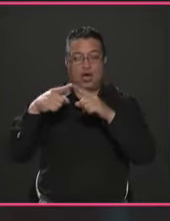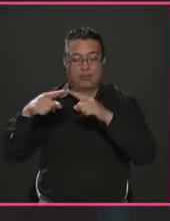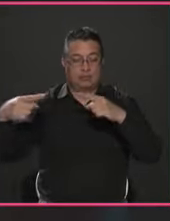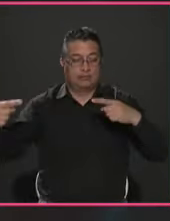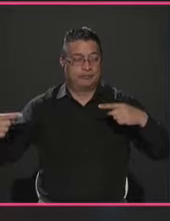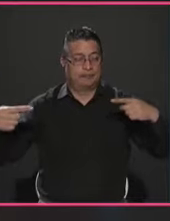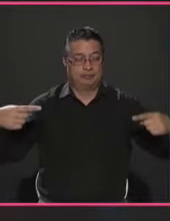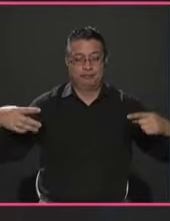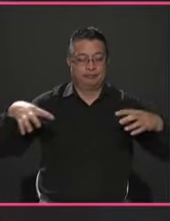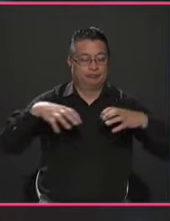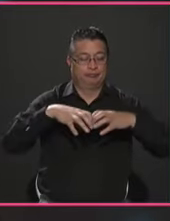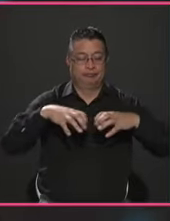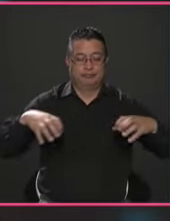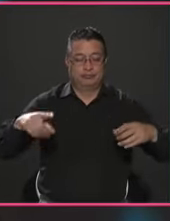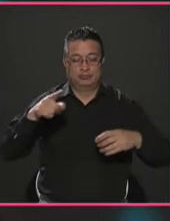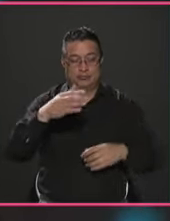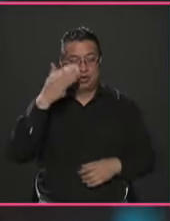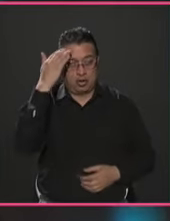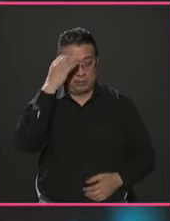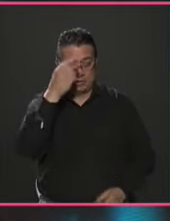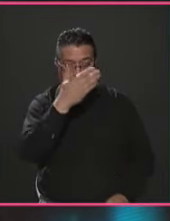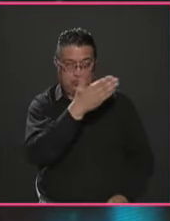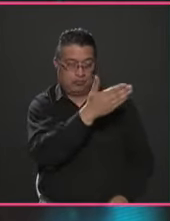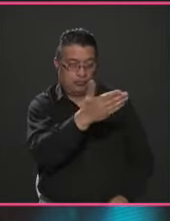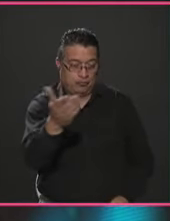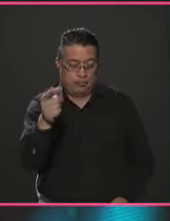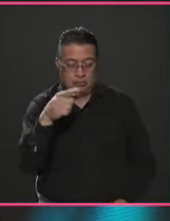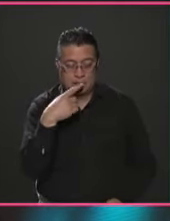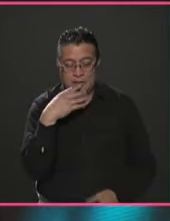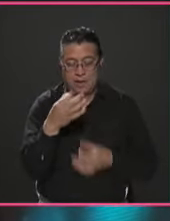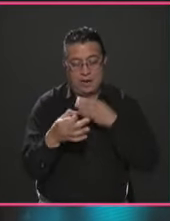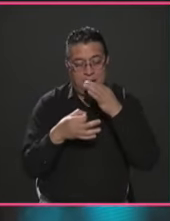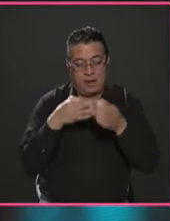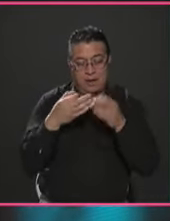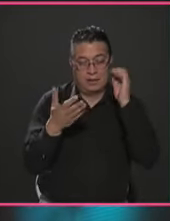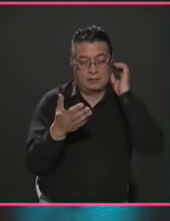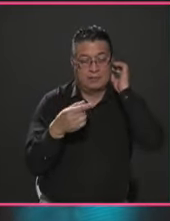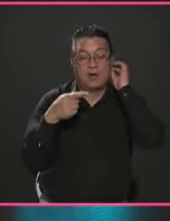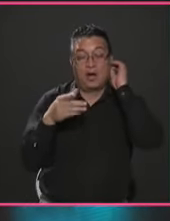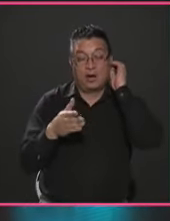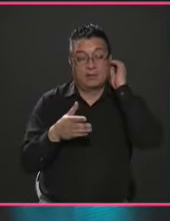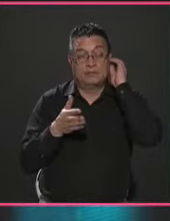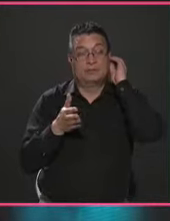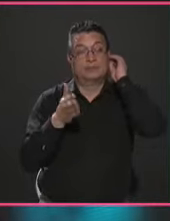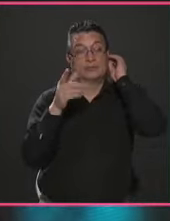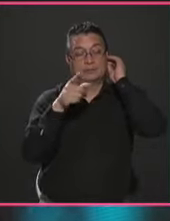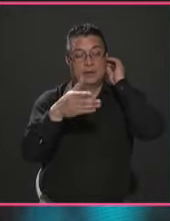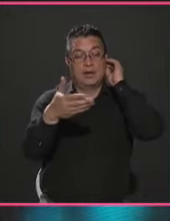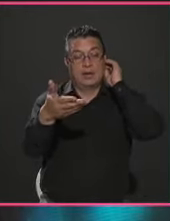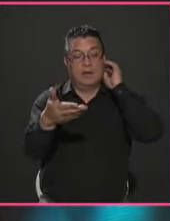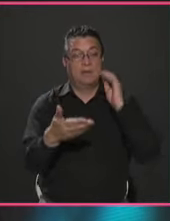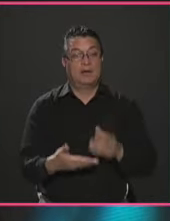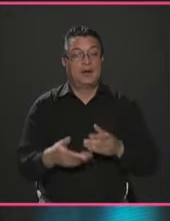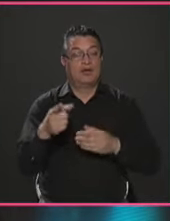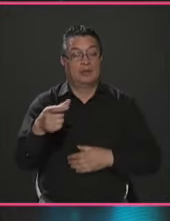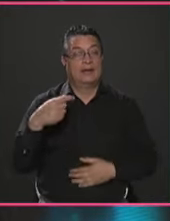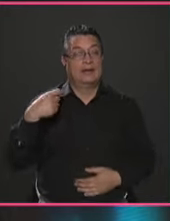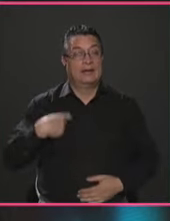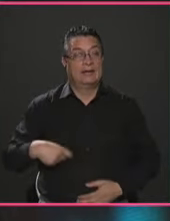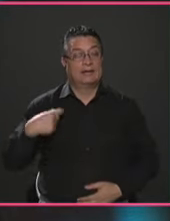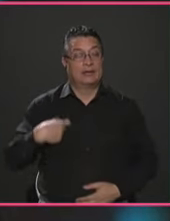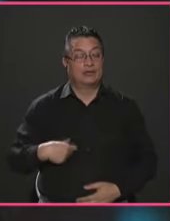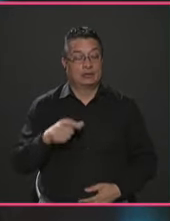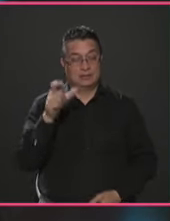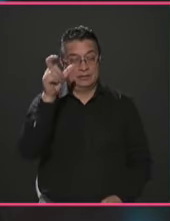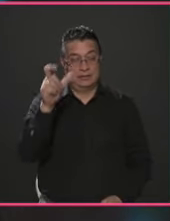sean ustedes finalmente los que saquen sus propias conclusiones a partir de lo que ellos expongan y vamos a partir con un invitado que viene de Estados Unidos